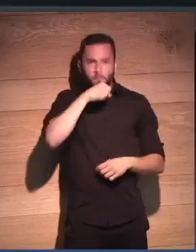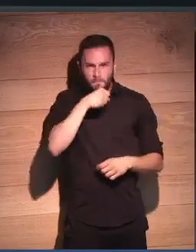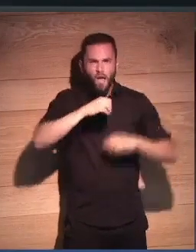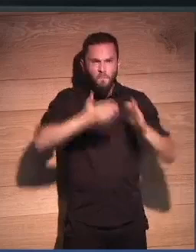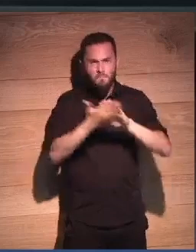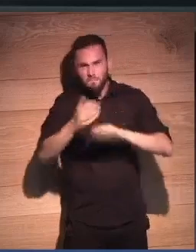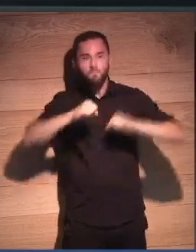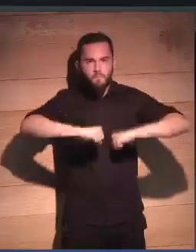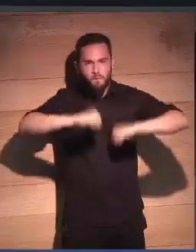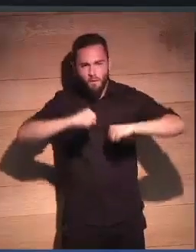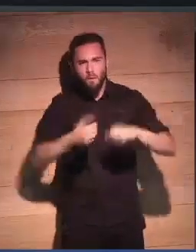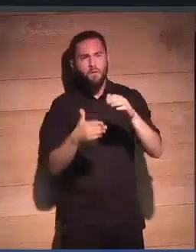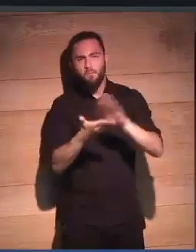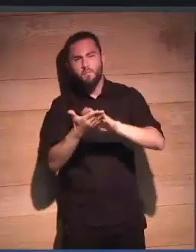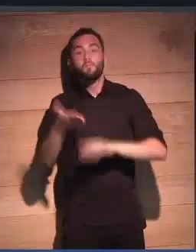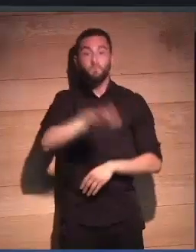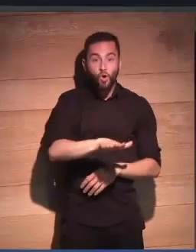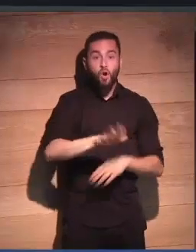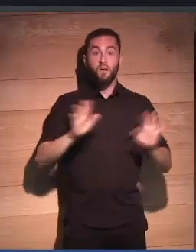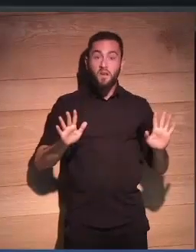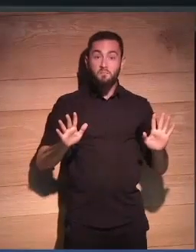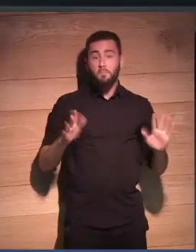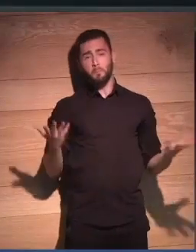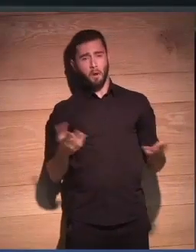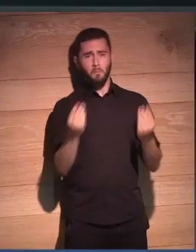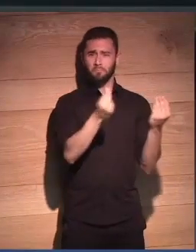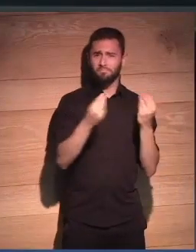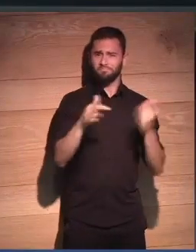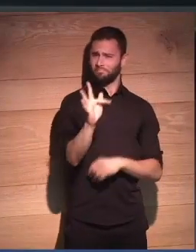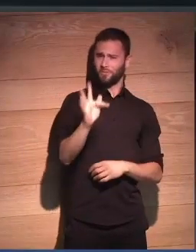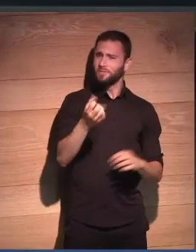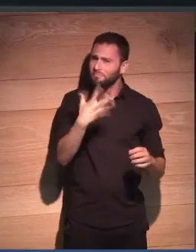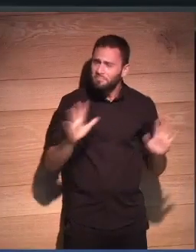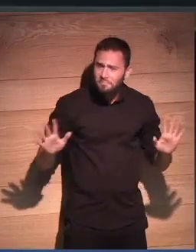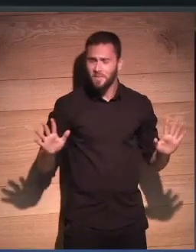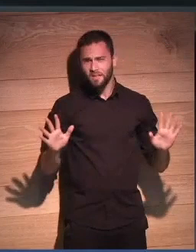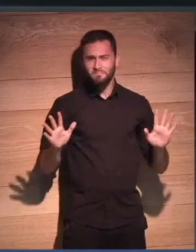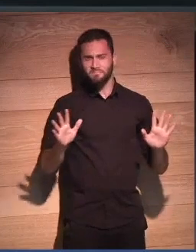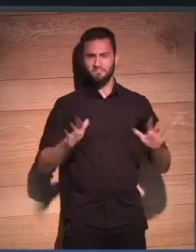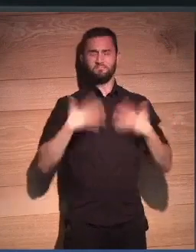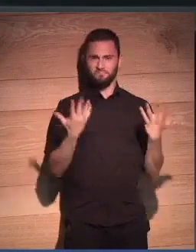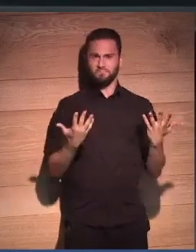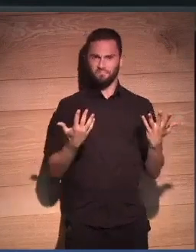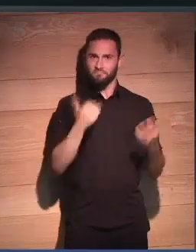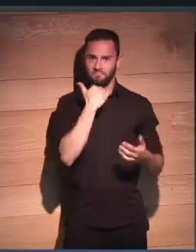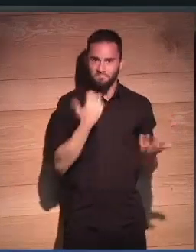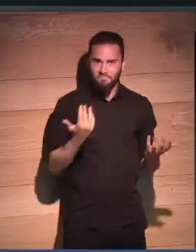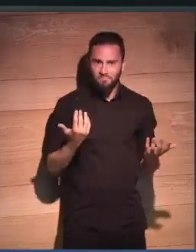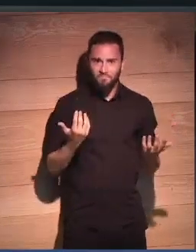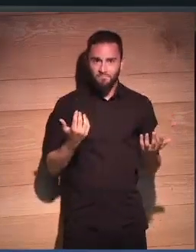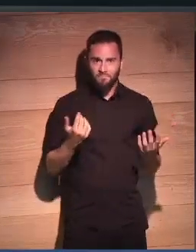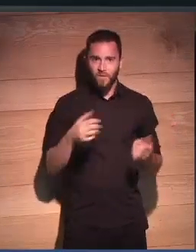realidad es lo que nos va a pasar a todos, pero qué buen rollo me está dando tú. Entonces, esto es algo inaudito. Es gracias